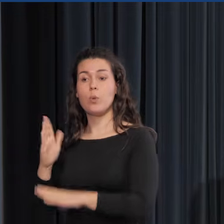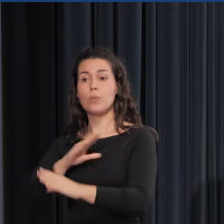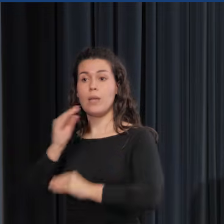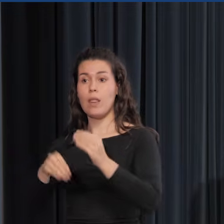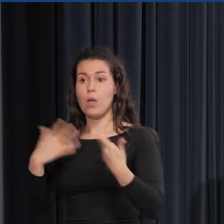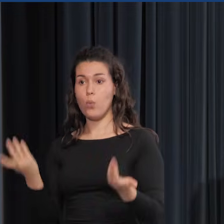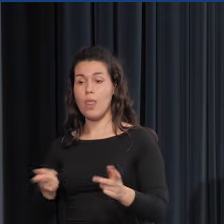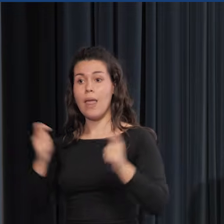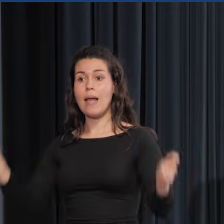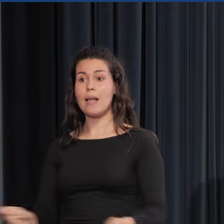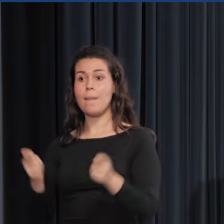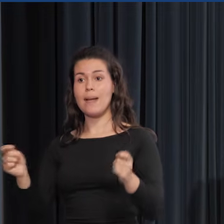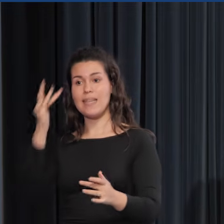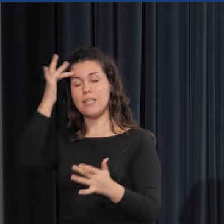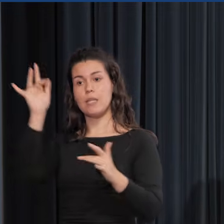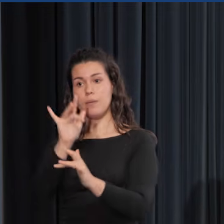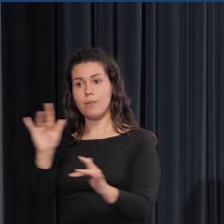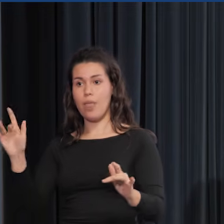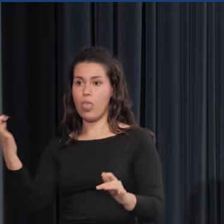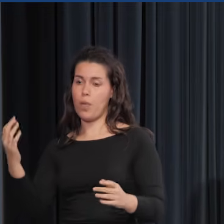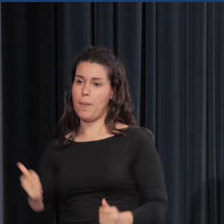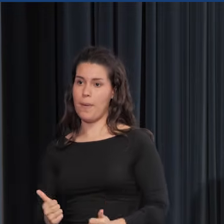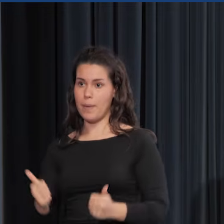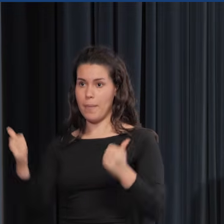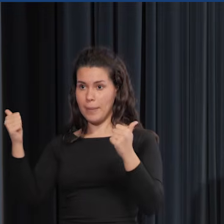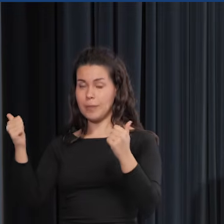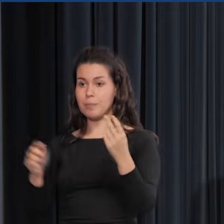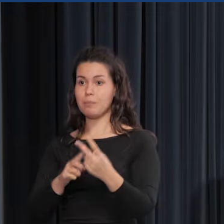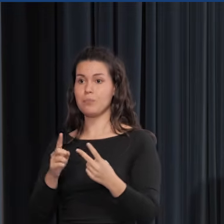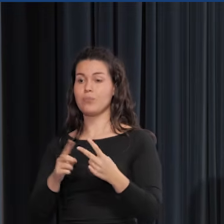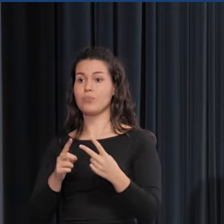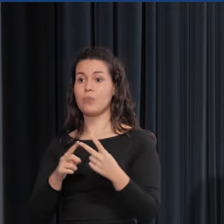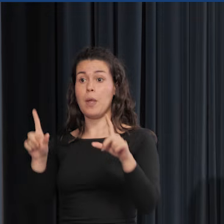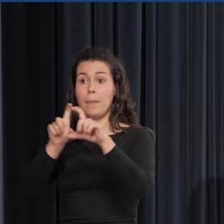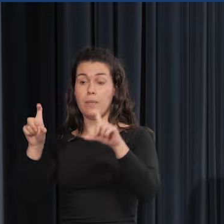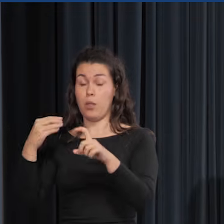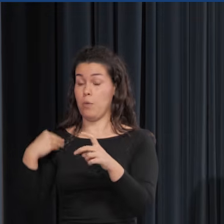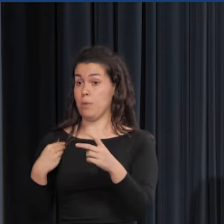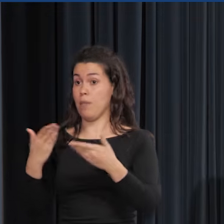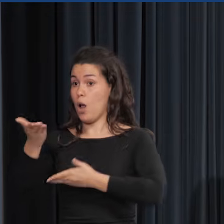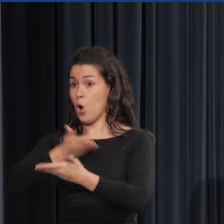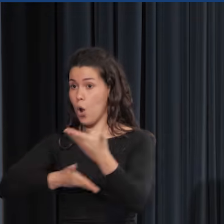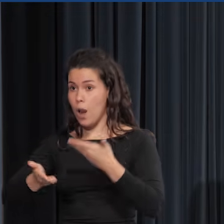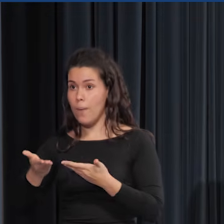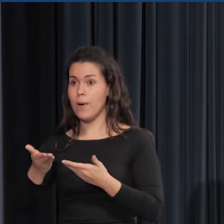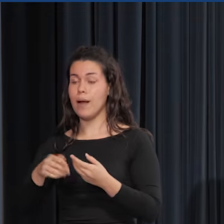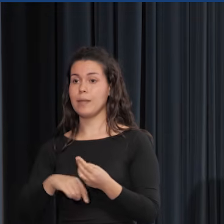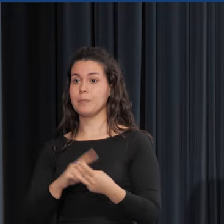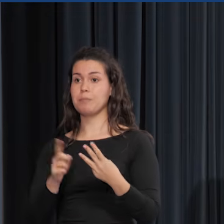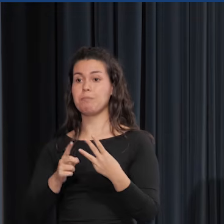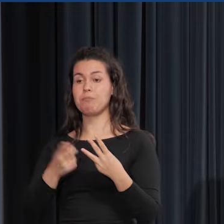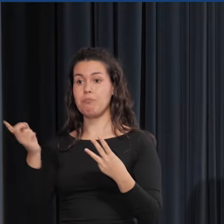el número de campañas de sensibilización en colaboración con las propias empresas, y sobre